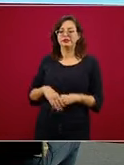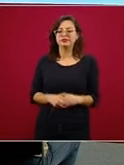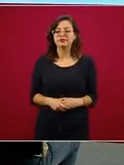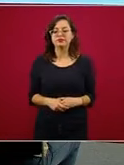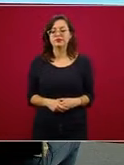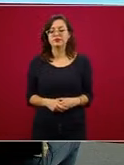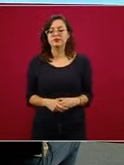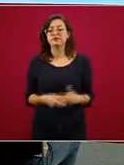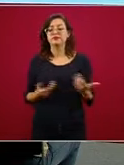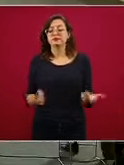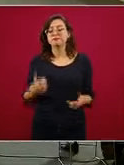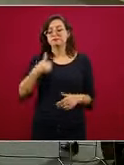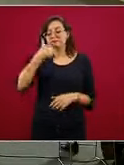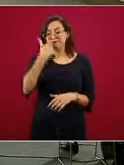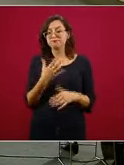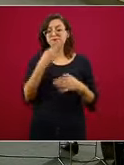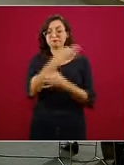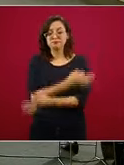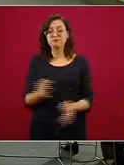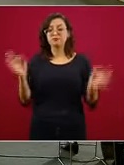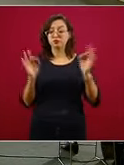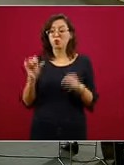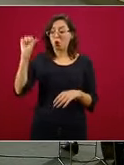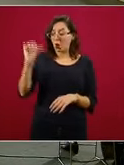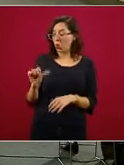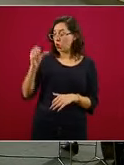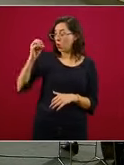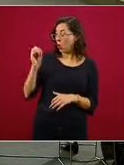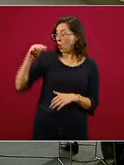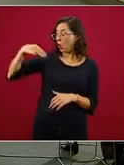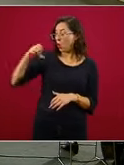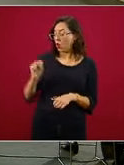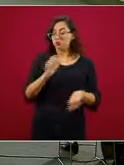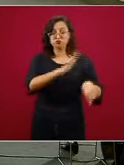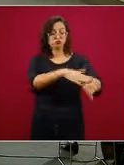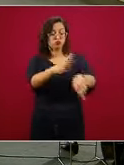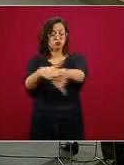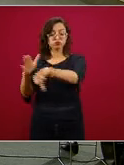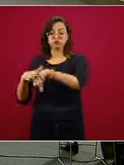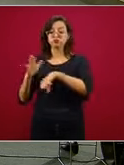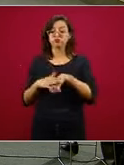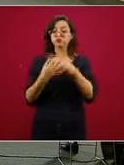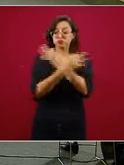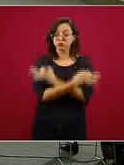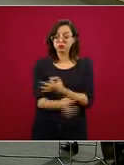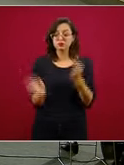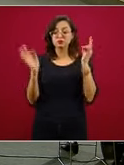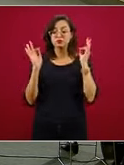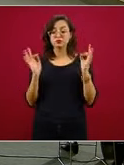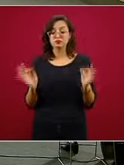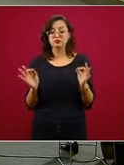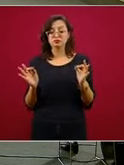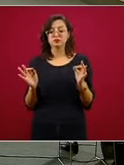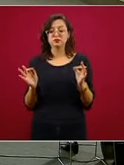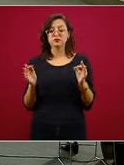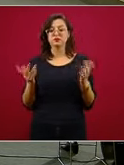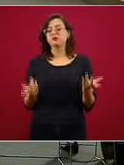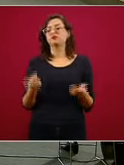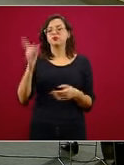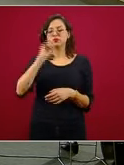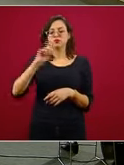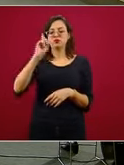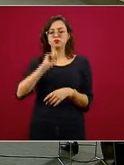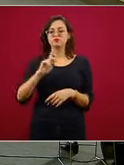emblemático, que el llamado que hizo hoy la Organización Mundial de la Salud, por cierto, a propósito de la pregunta de una